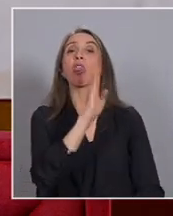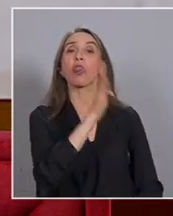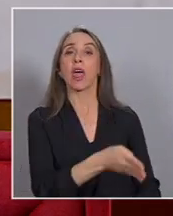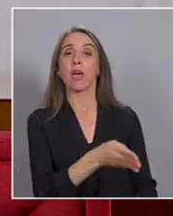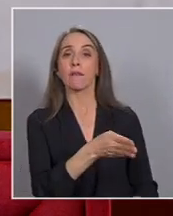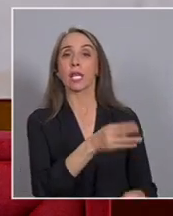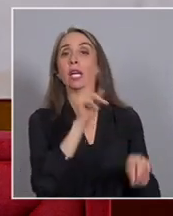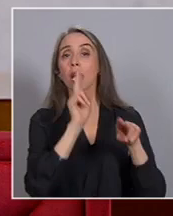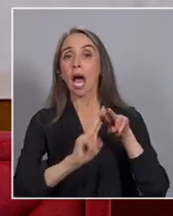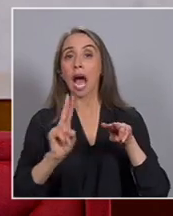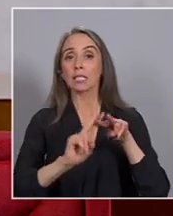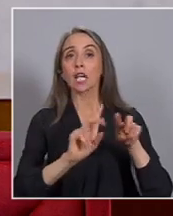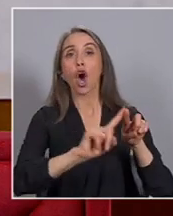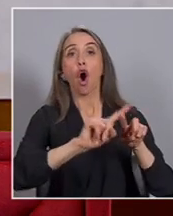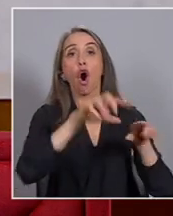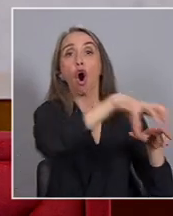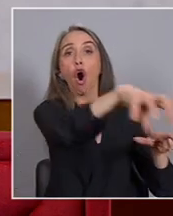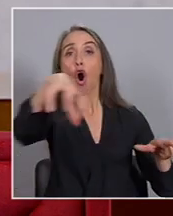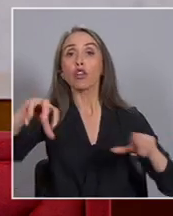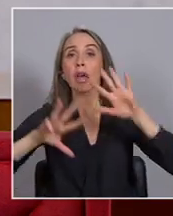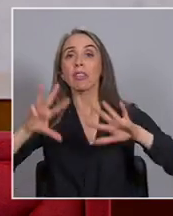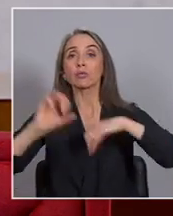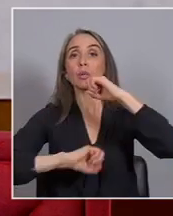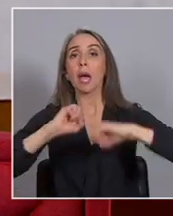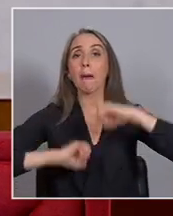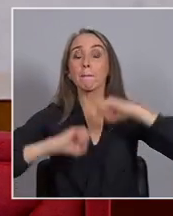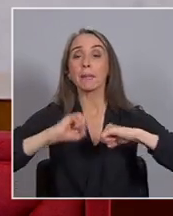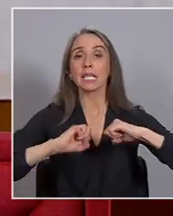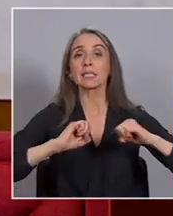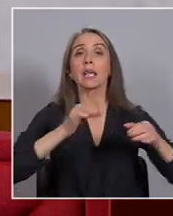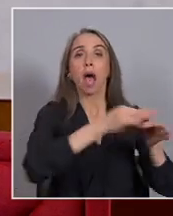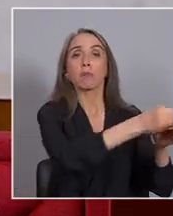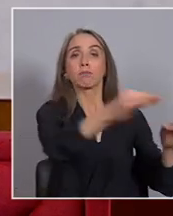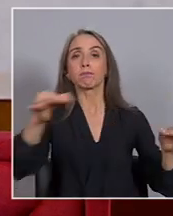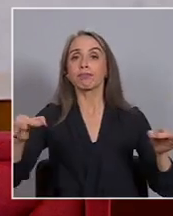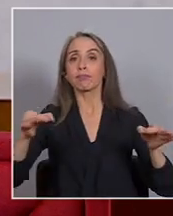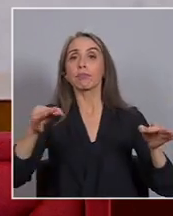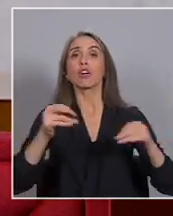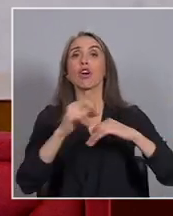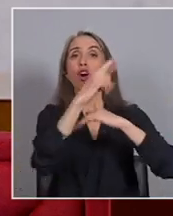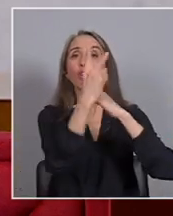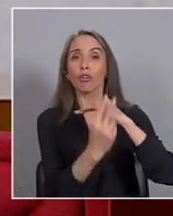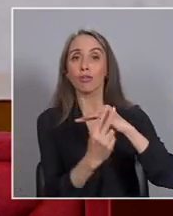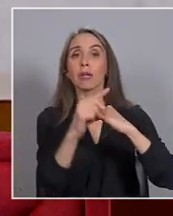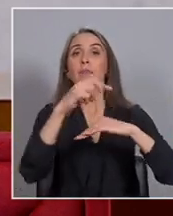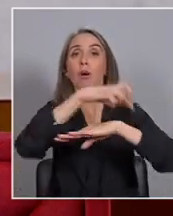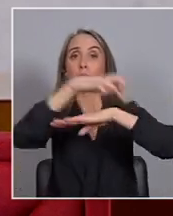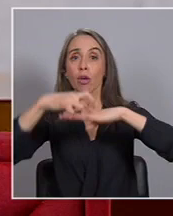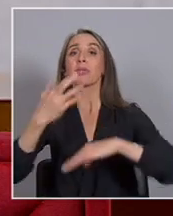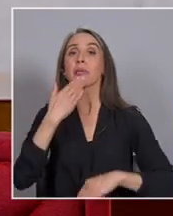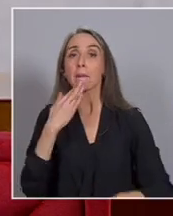de hacerlo las otras 19 empresas del polo industrial, incluida ENAP,